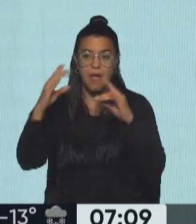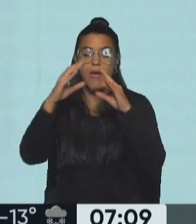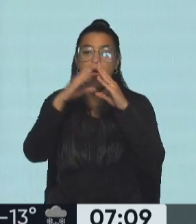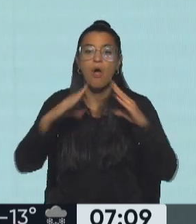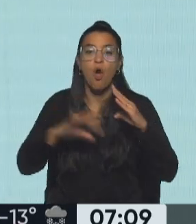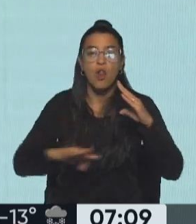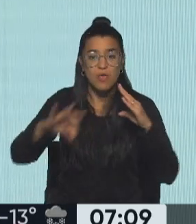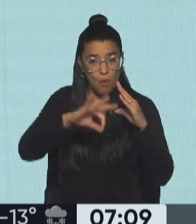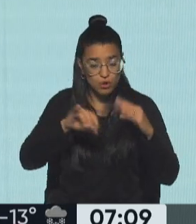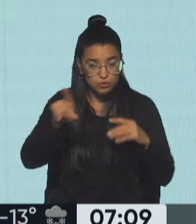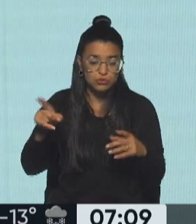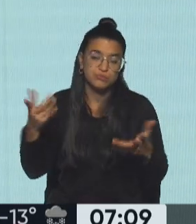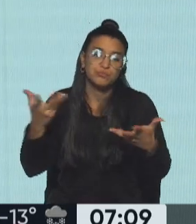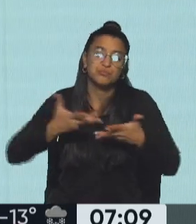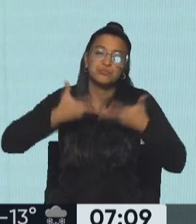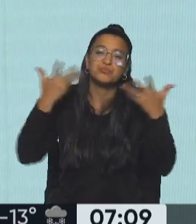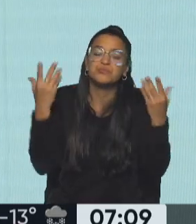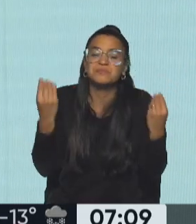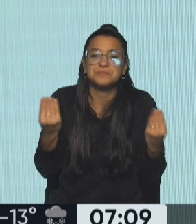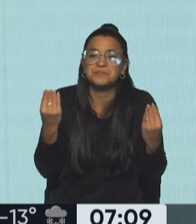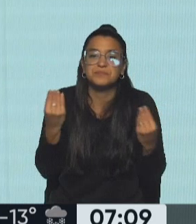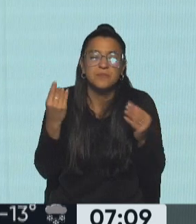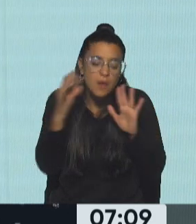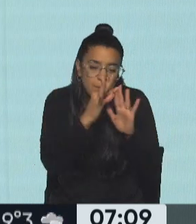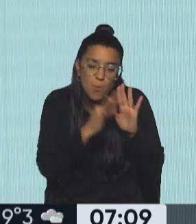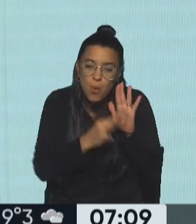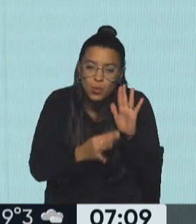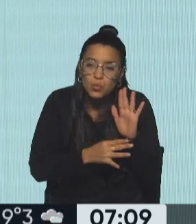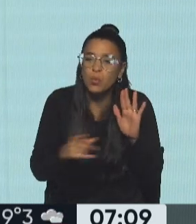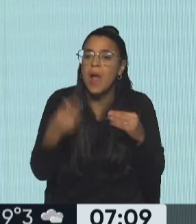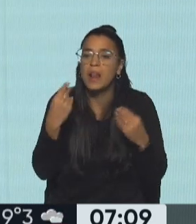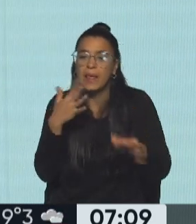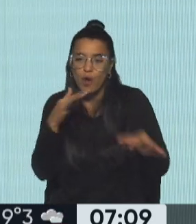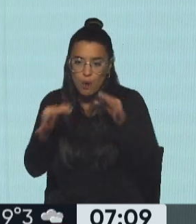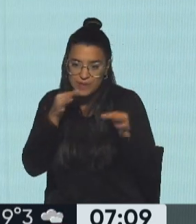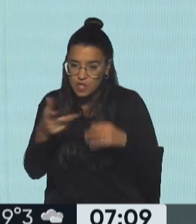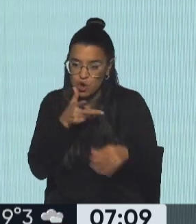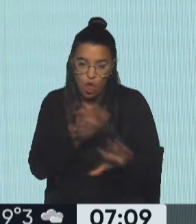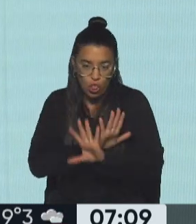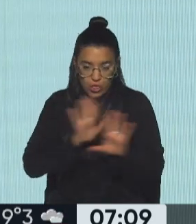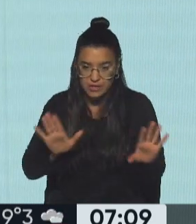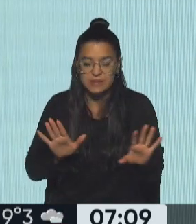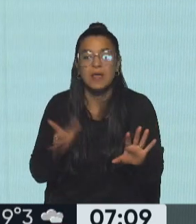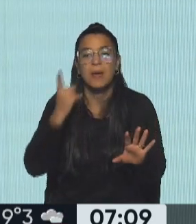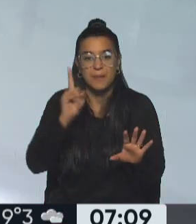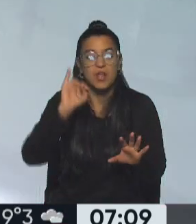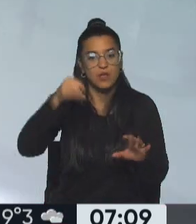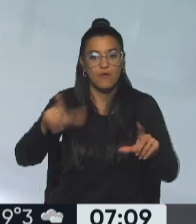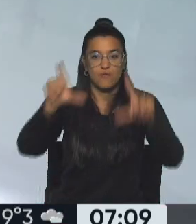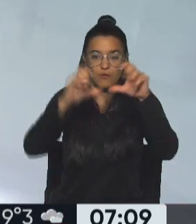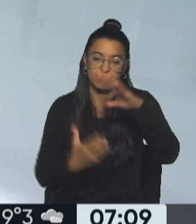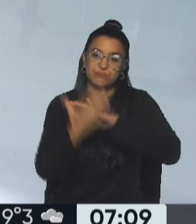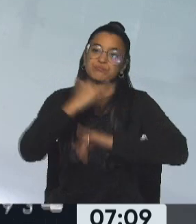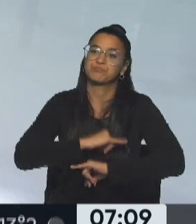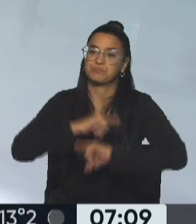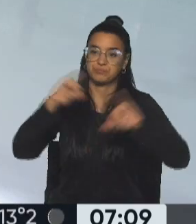en donde no trascendió mucho qué es lo que específicamente han conversado en ese encuentro pero sí foto